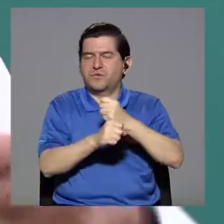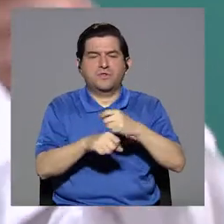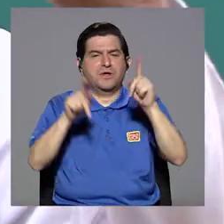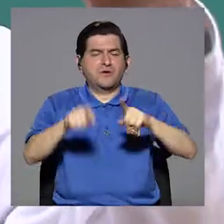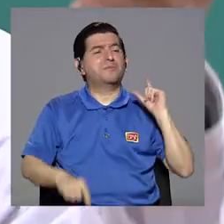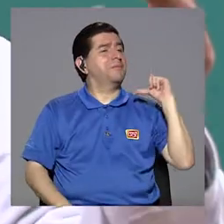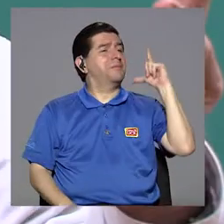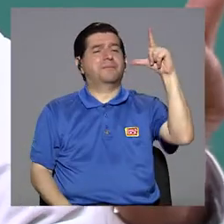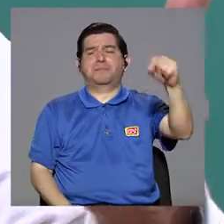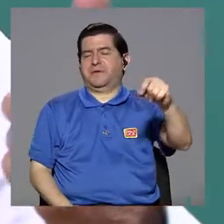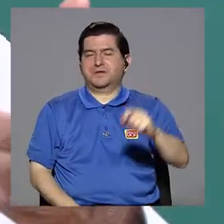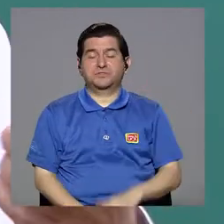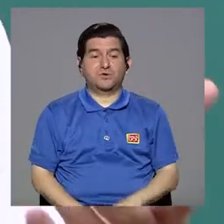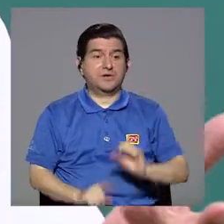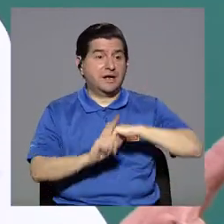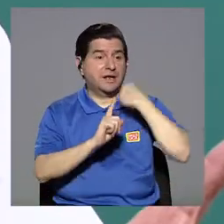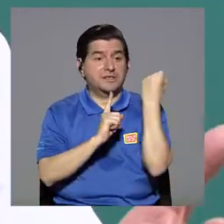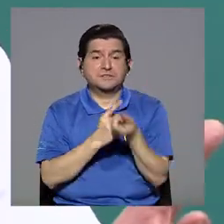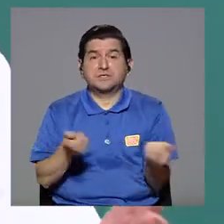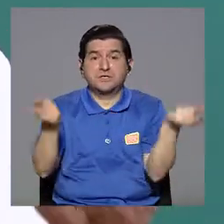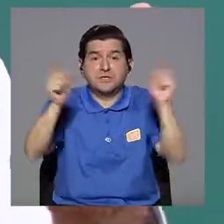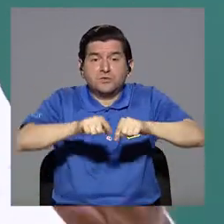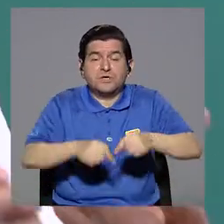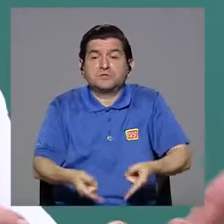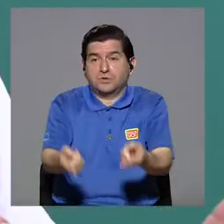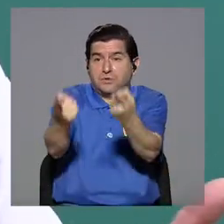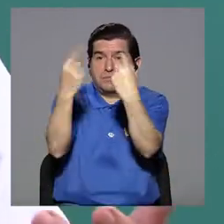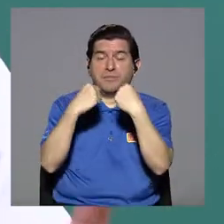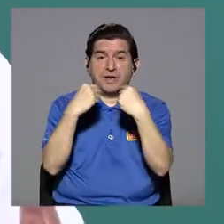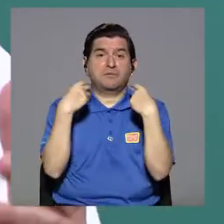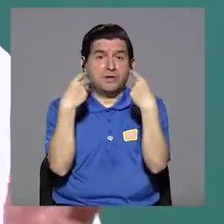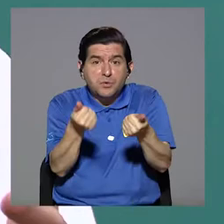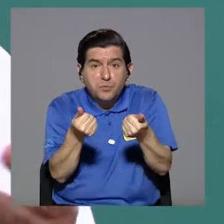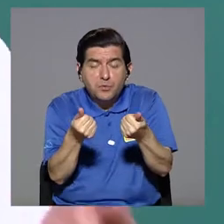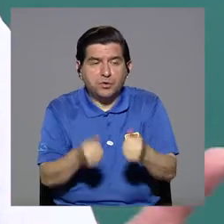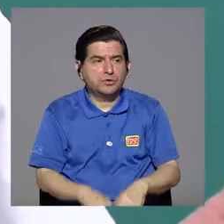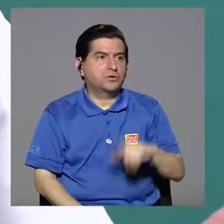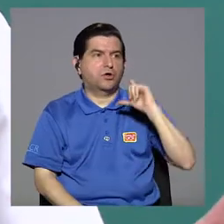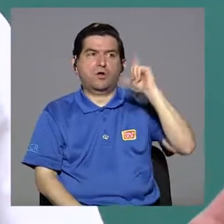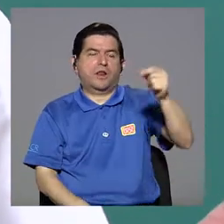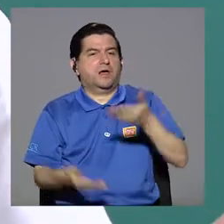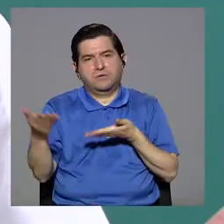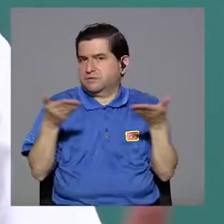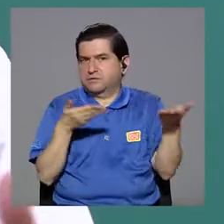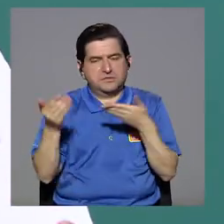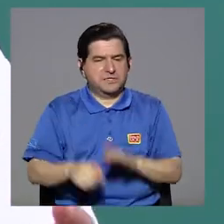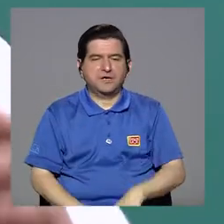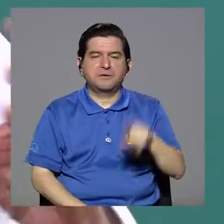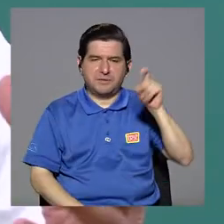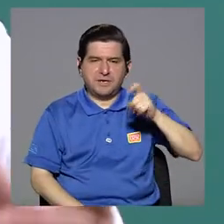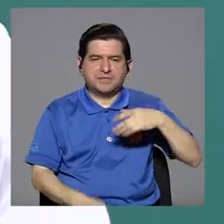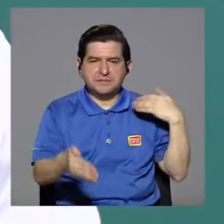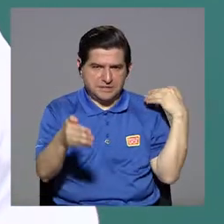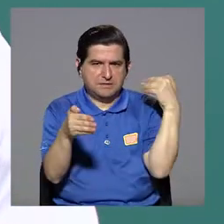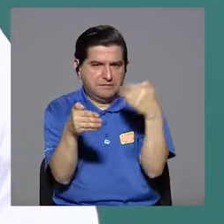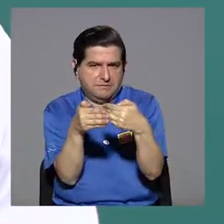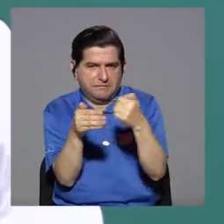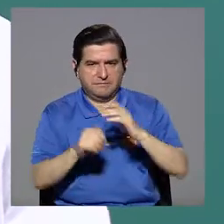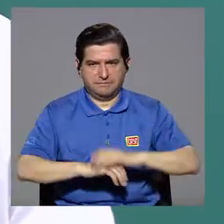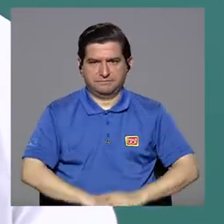podemos hacerlo con gente que sea muy lejana porque ante una eventualidad que tenga que trasladarse está lejano el hospital lógicamente que es el